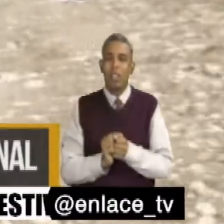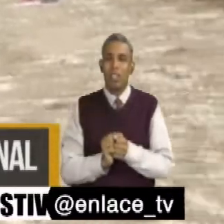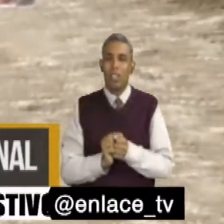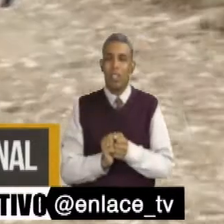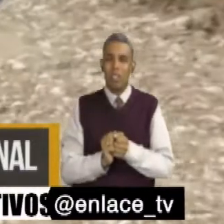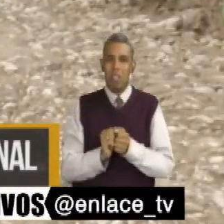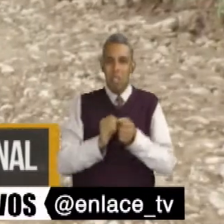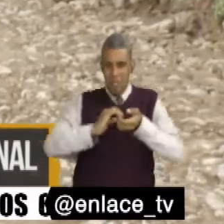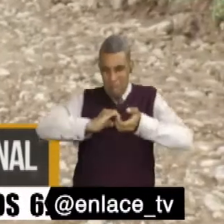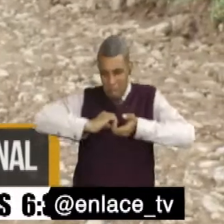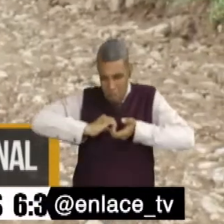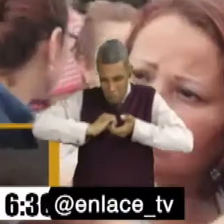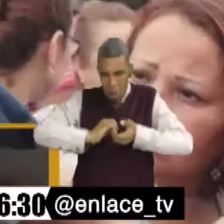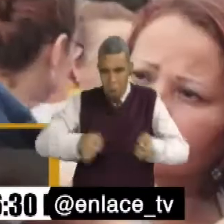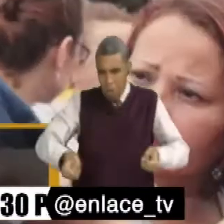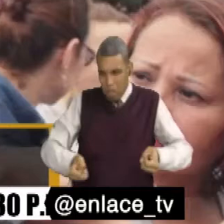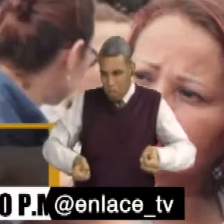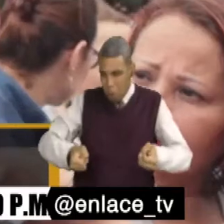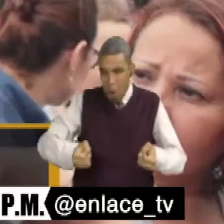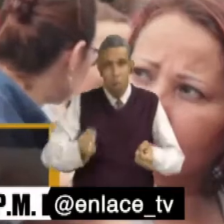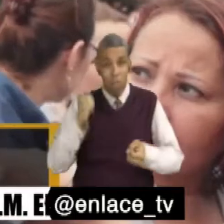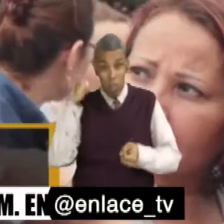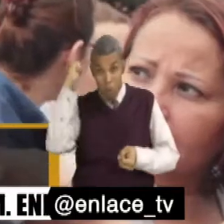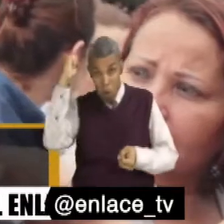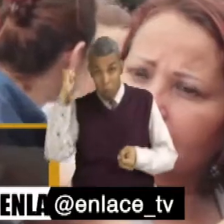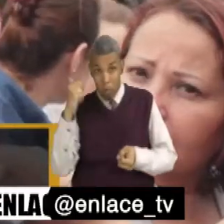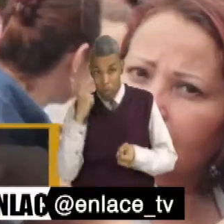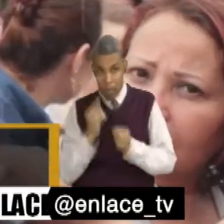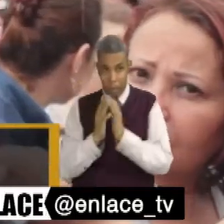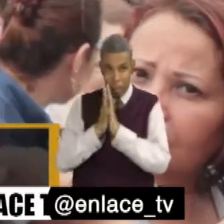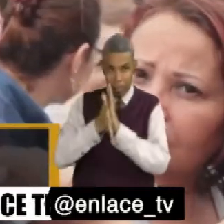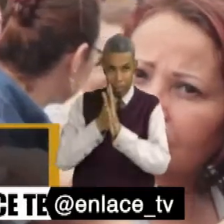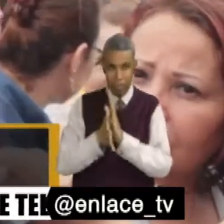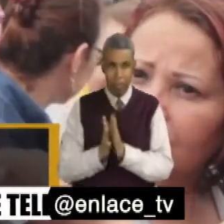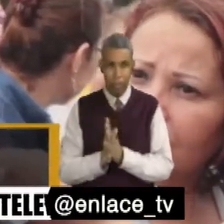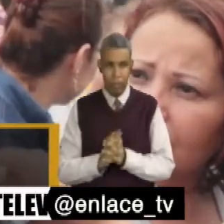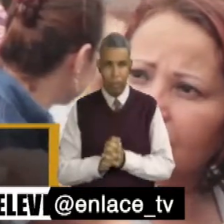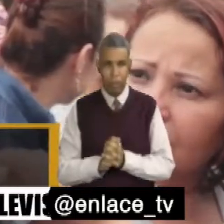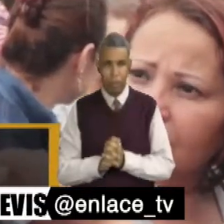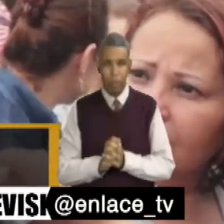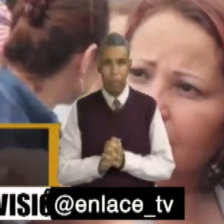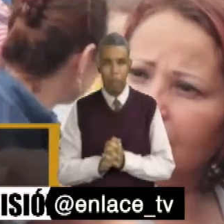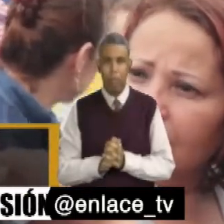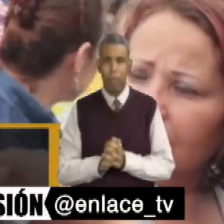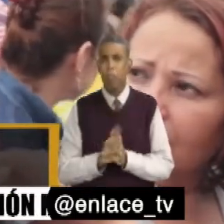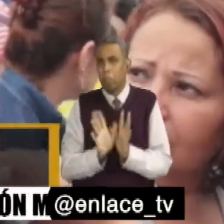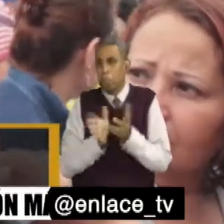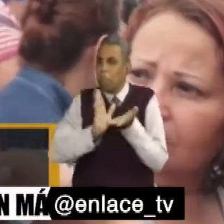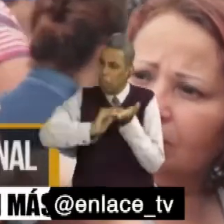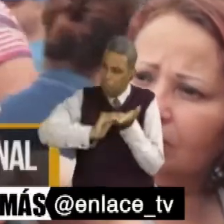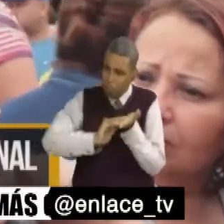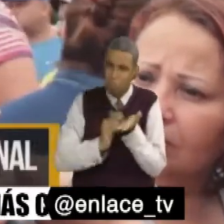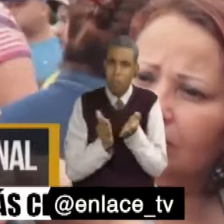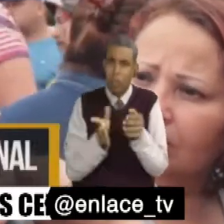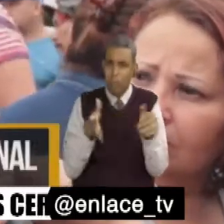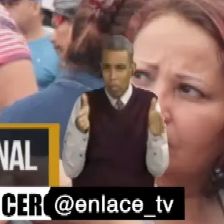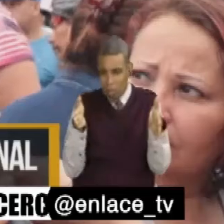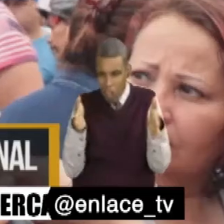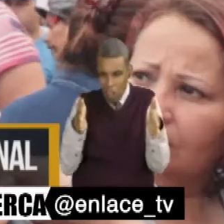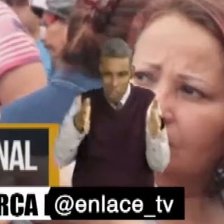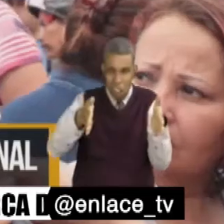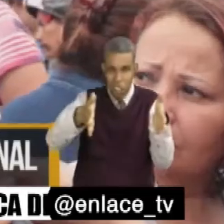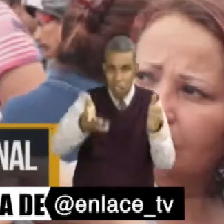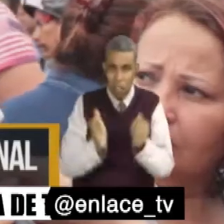ser extendido de Piedra de Río, cuneteo, diversas obras de orden civil que nos